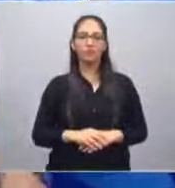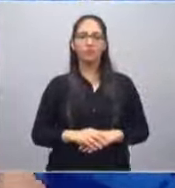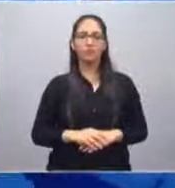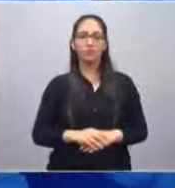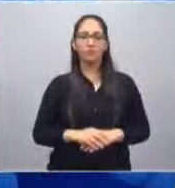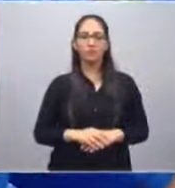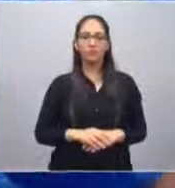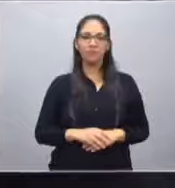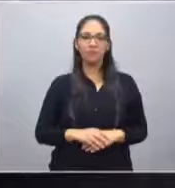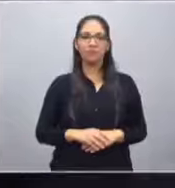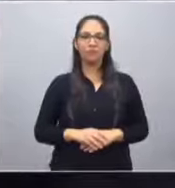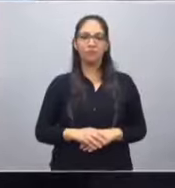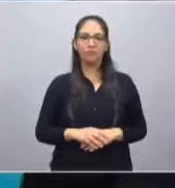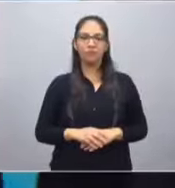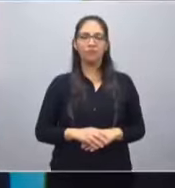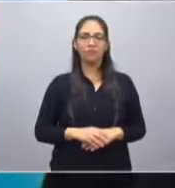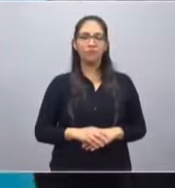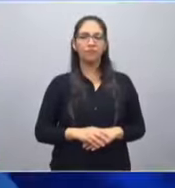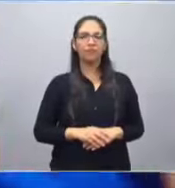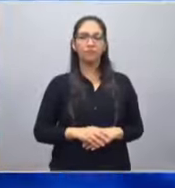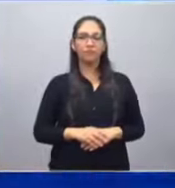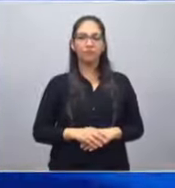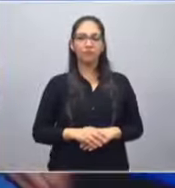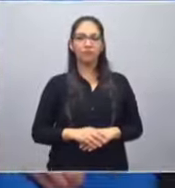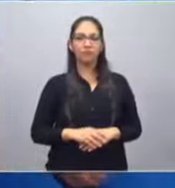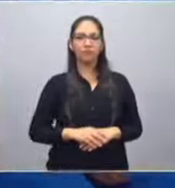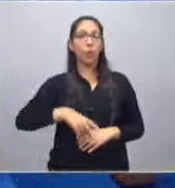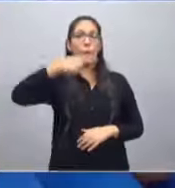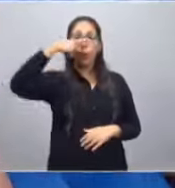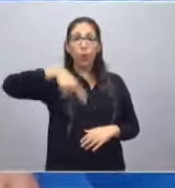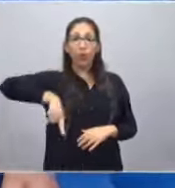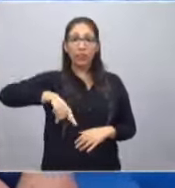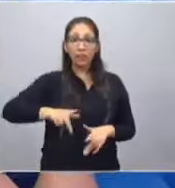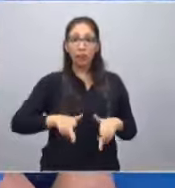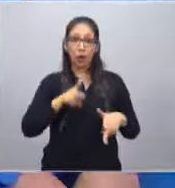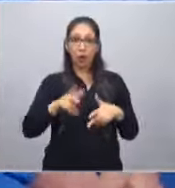gracias Ahí está para finalizar